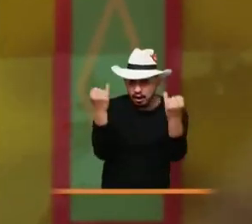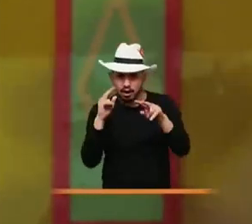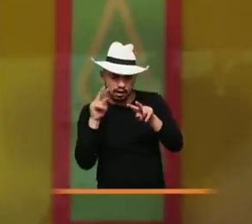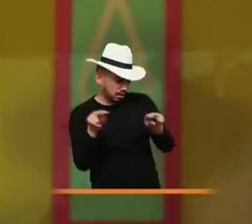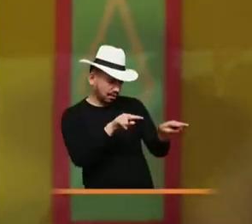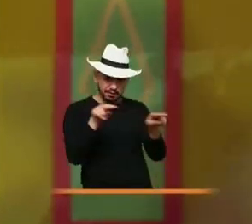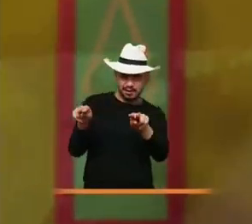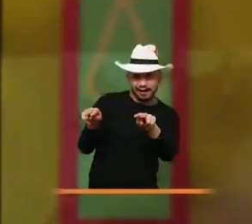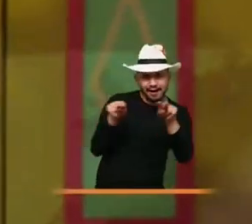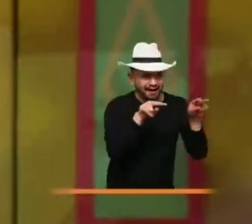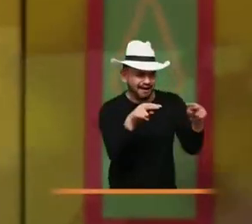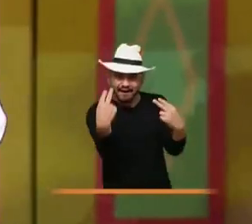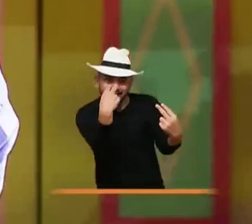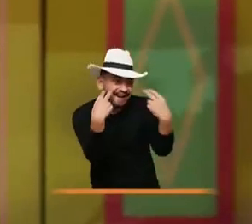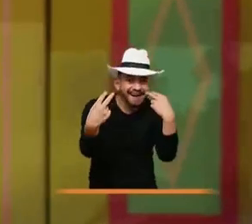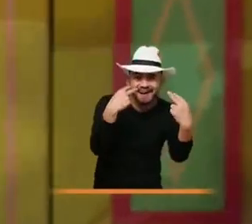ti